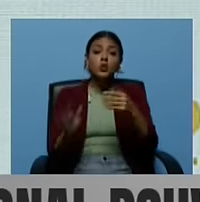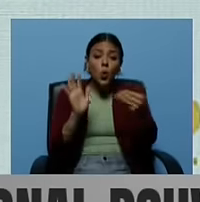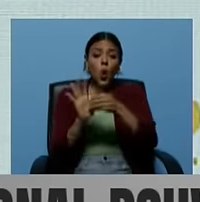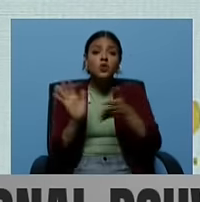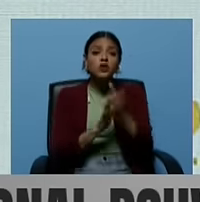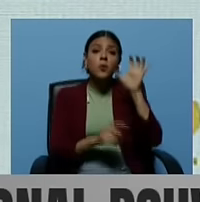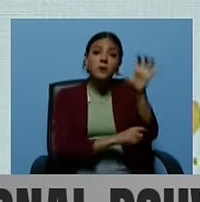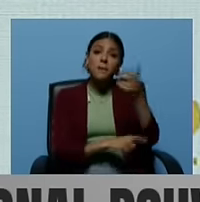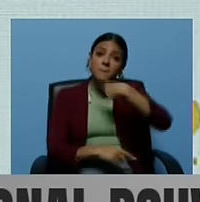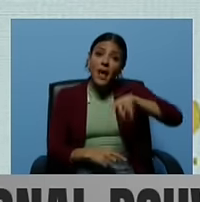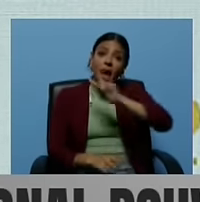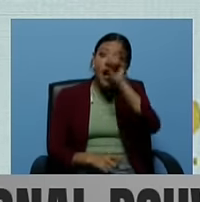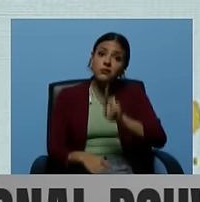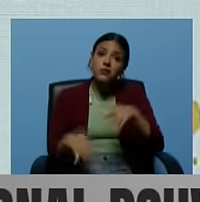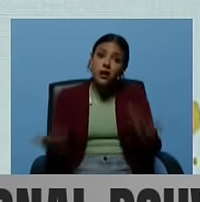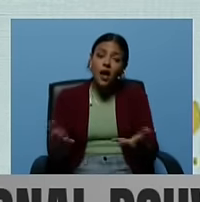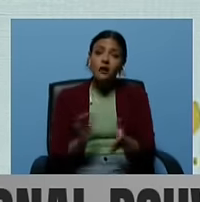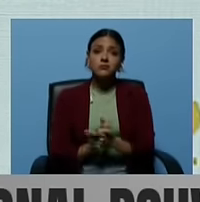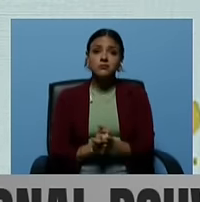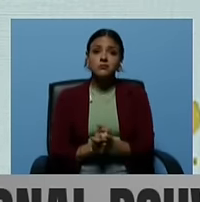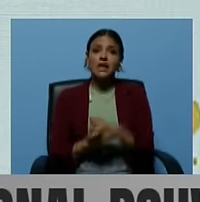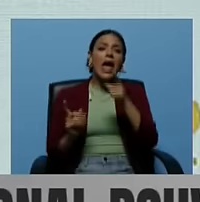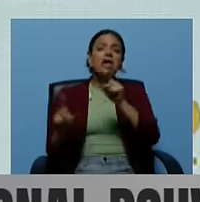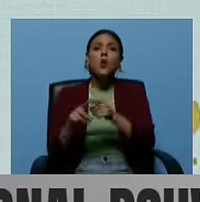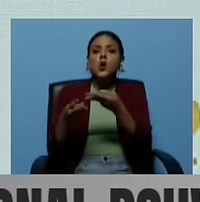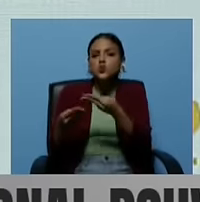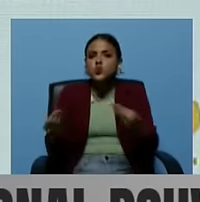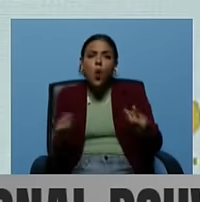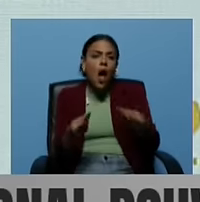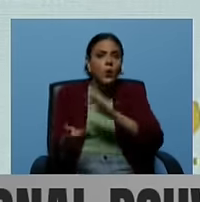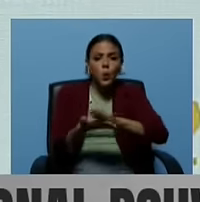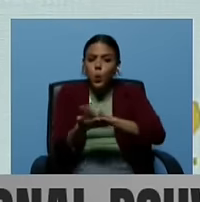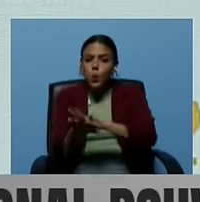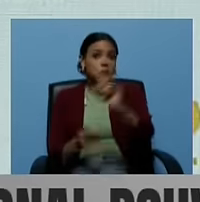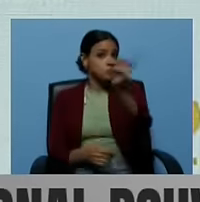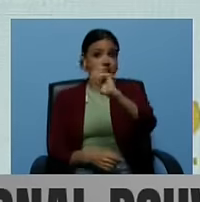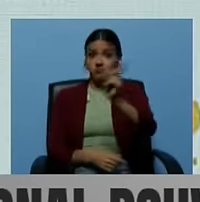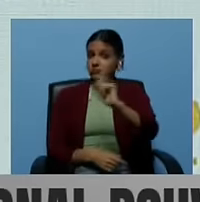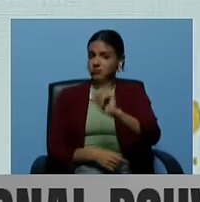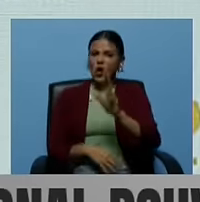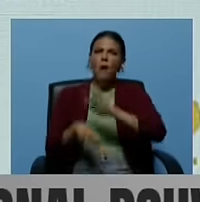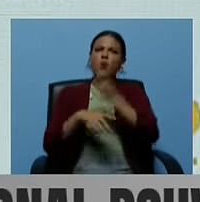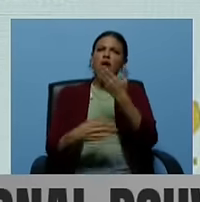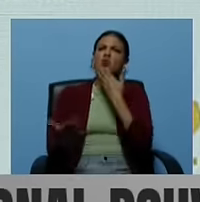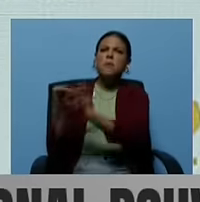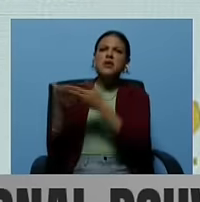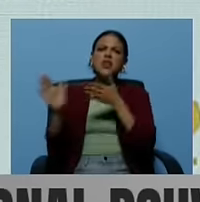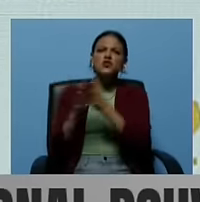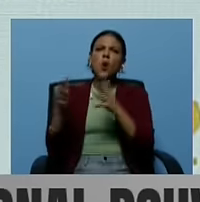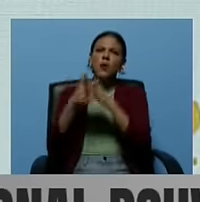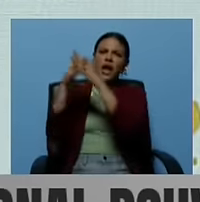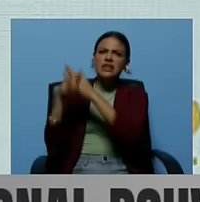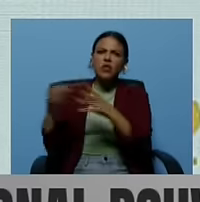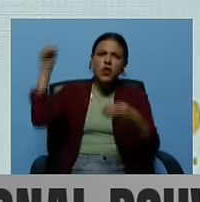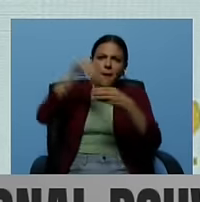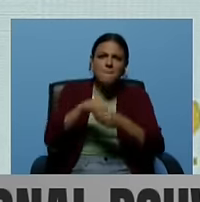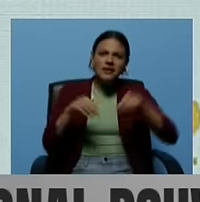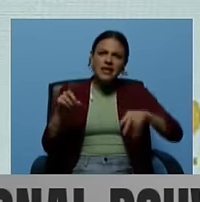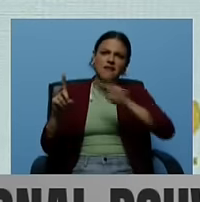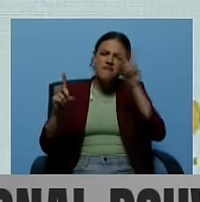patria. Ahí no hay gradaciones. No. ¿Cómo tú vas a pedir invasión contra tu propio